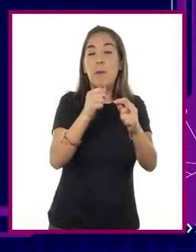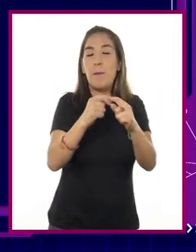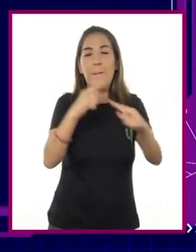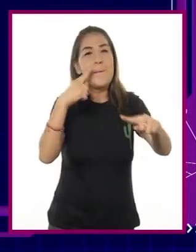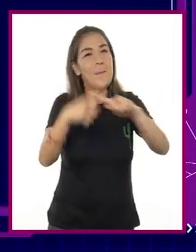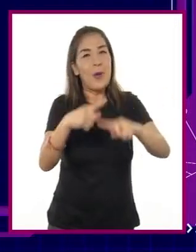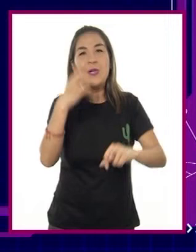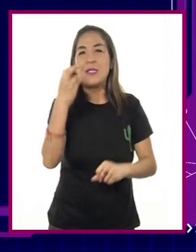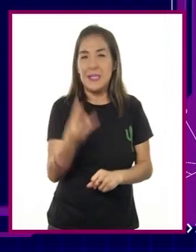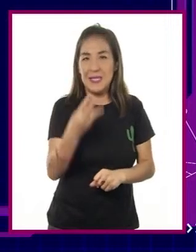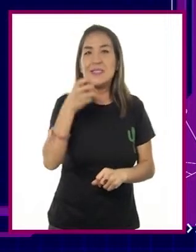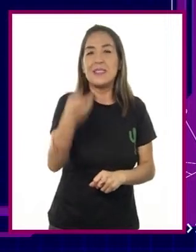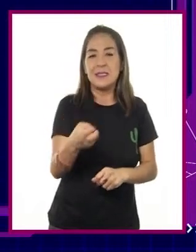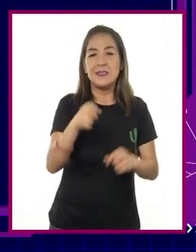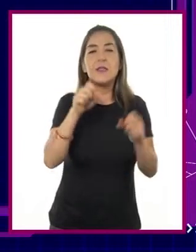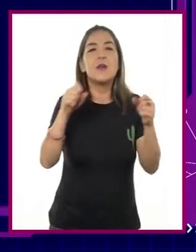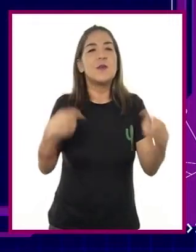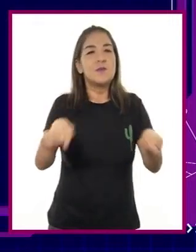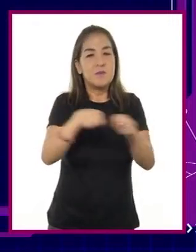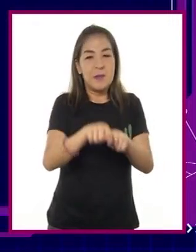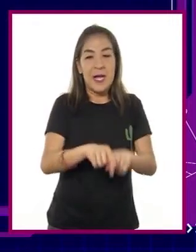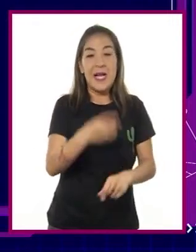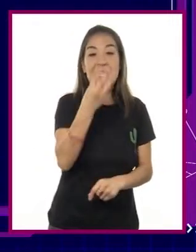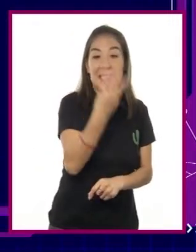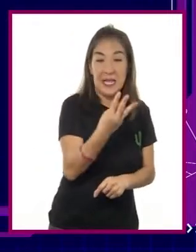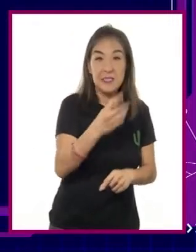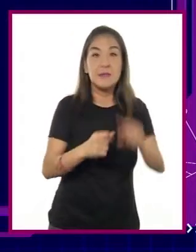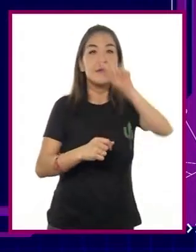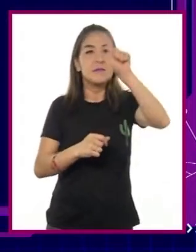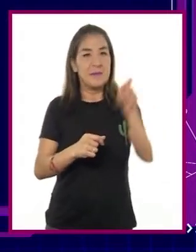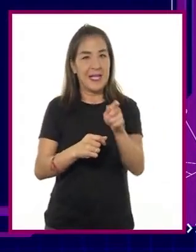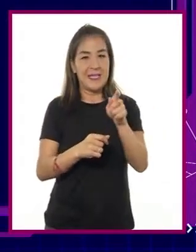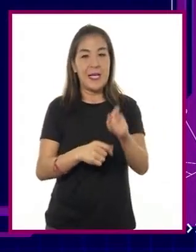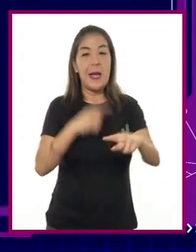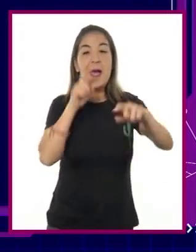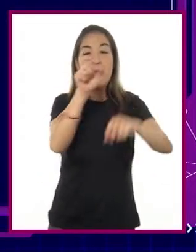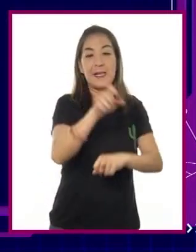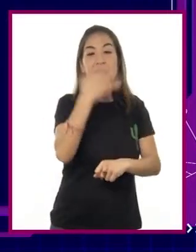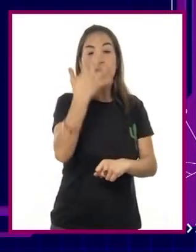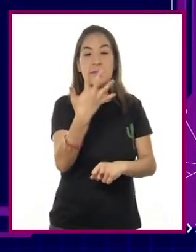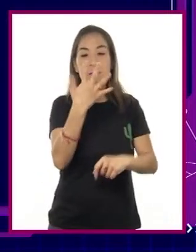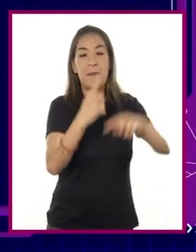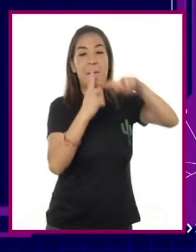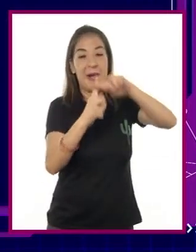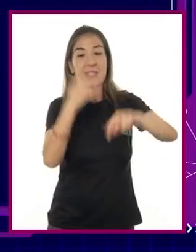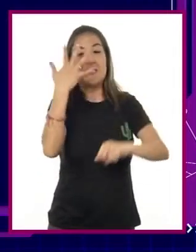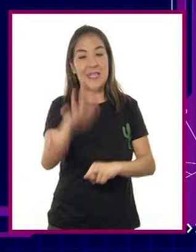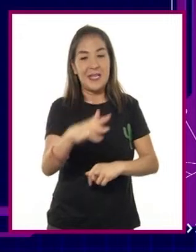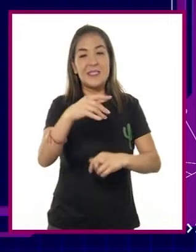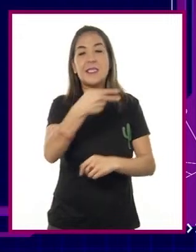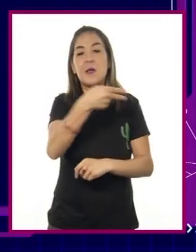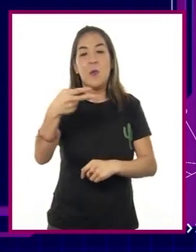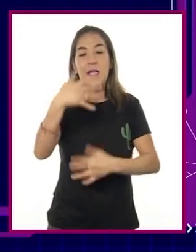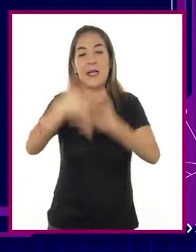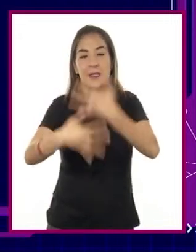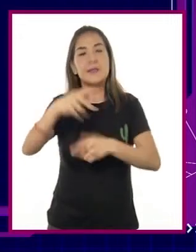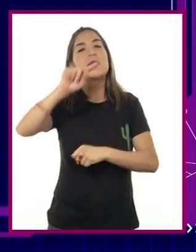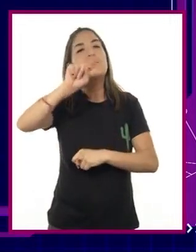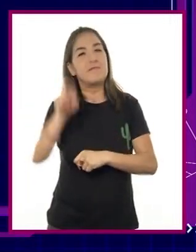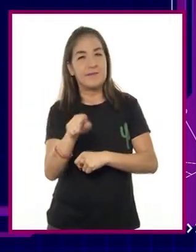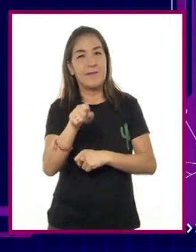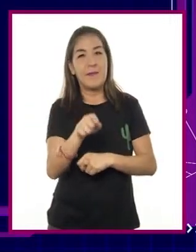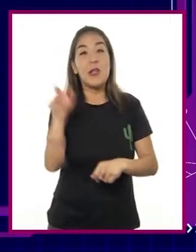quedando de la siguiente manera: 3 por paréntesis, x más 10 igual a 15, se cierra paréntesis.